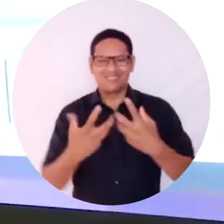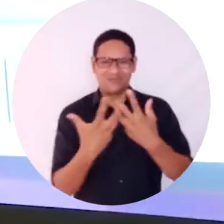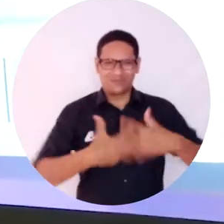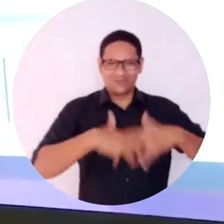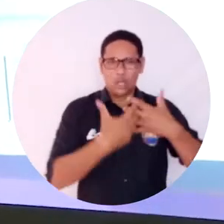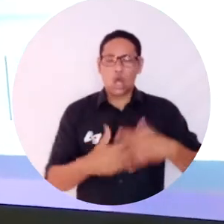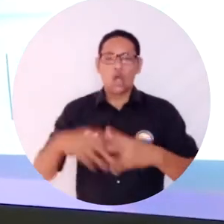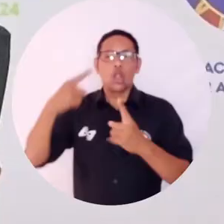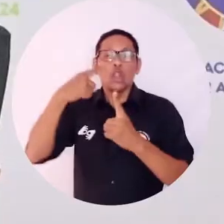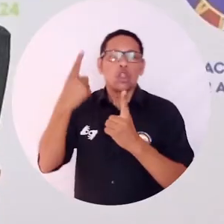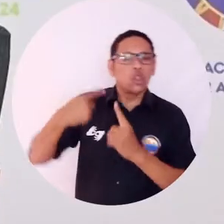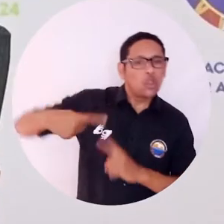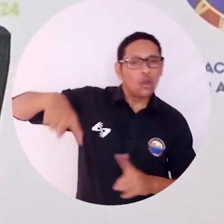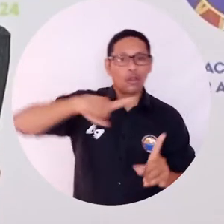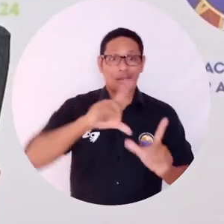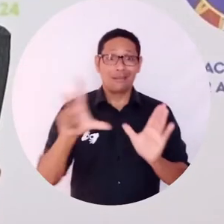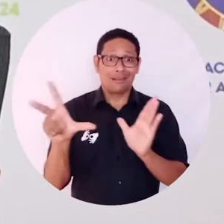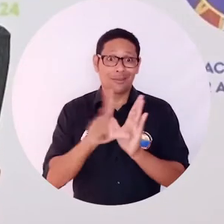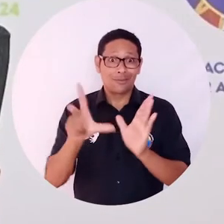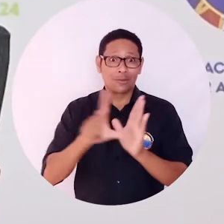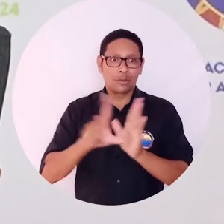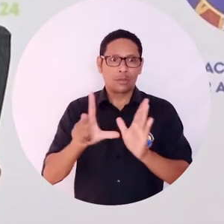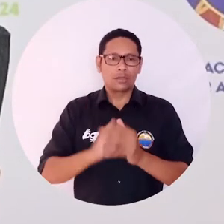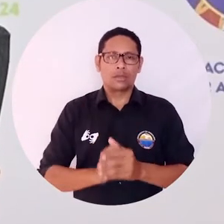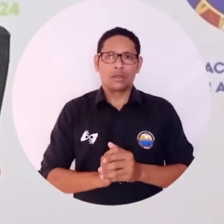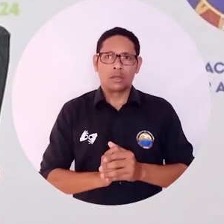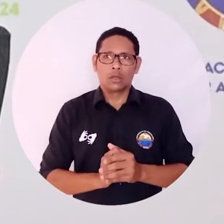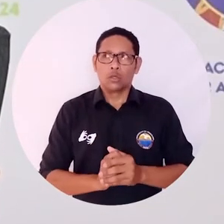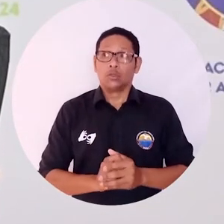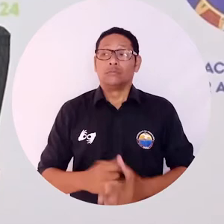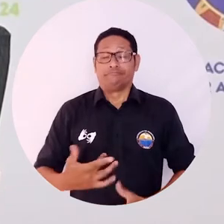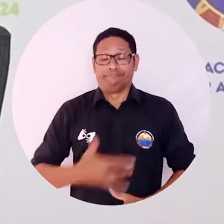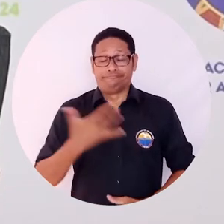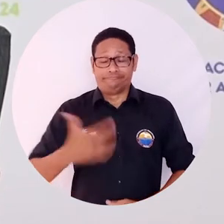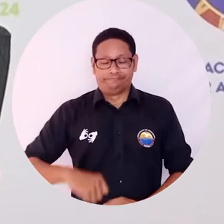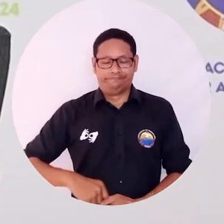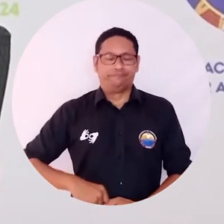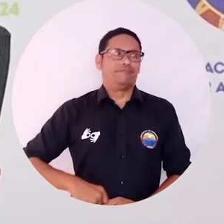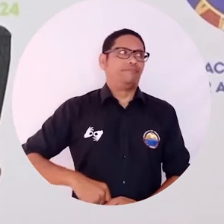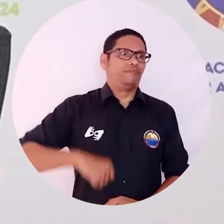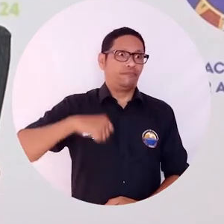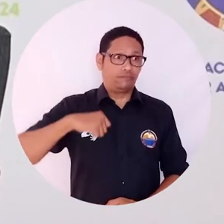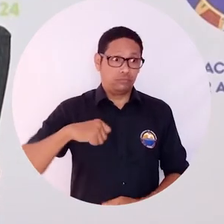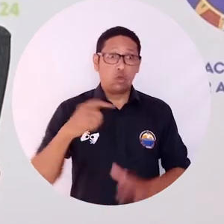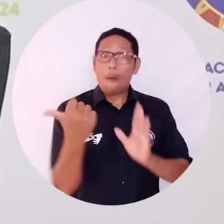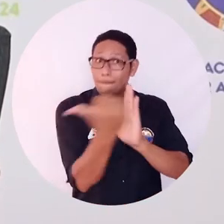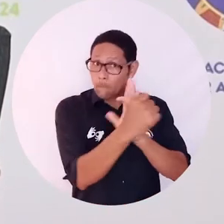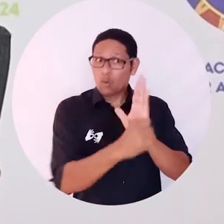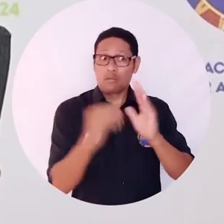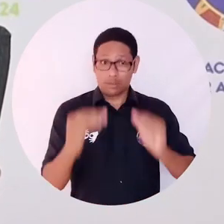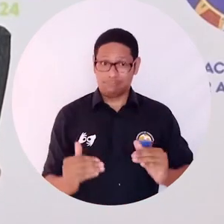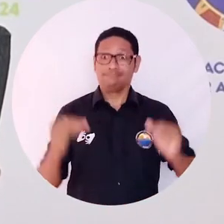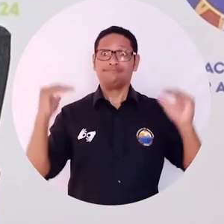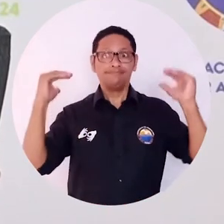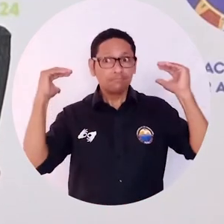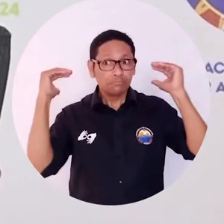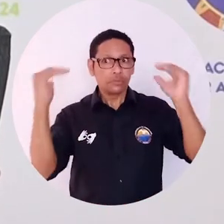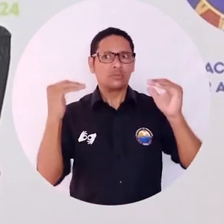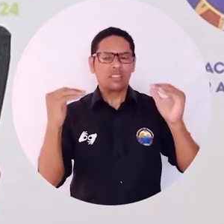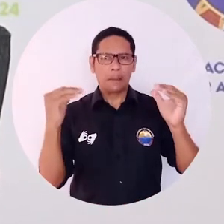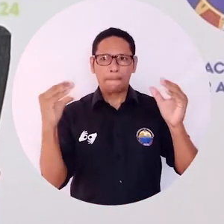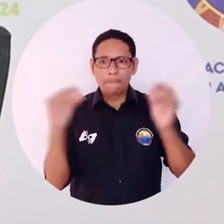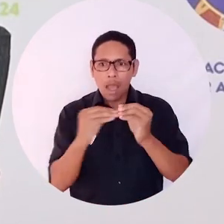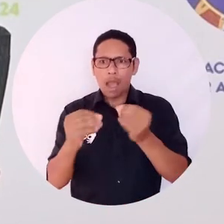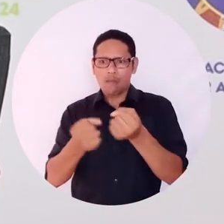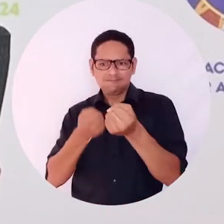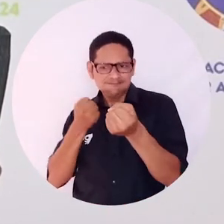el 2013. Me llena de orgullo y satisfacción saber que tenemos un programa de tan alta calidad y que la apuesta para fortalecer el turismo